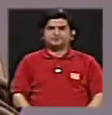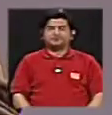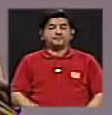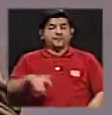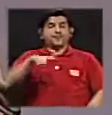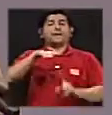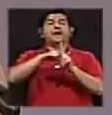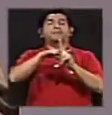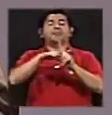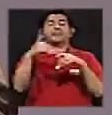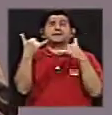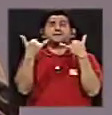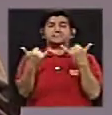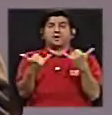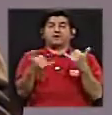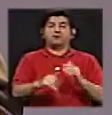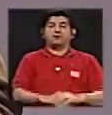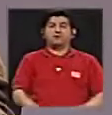Aparece un